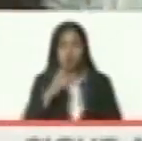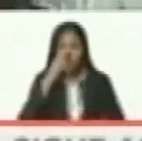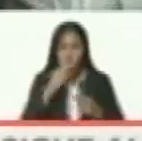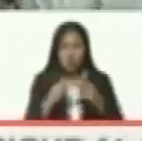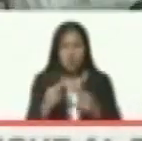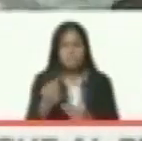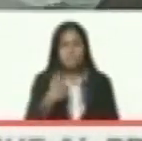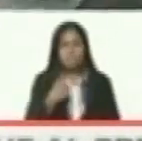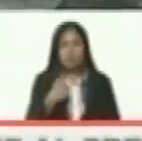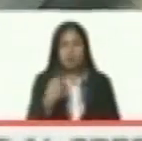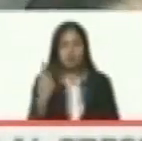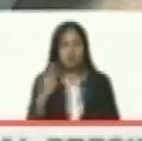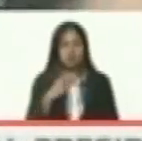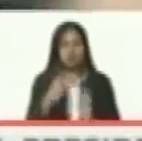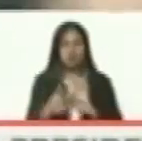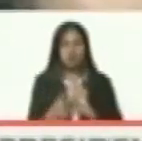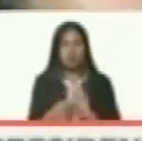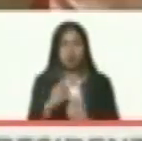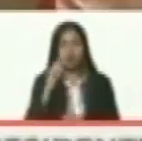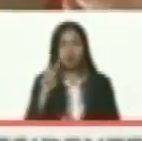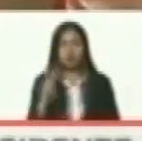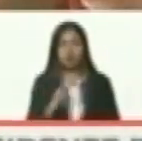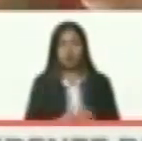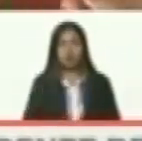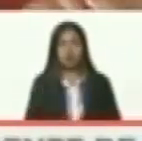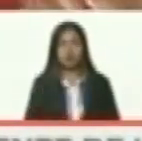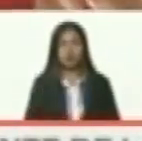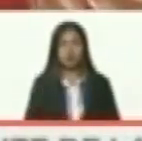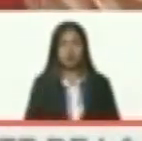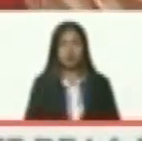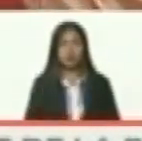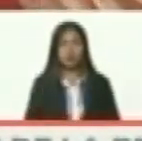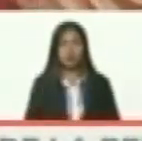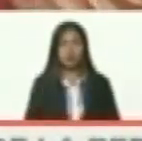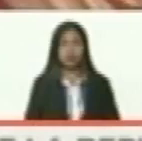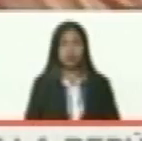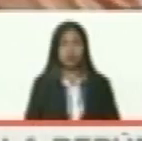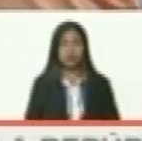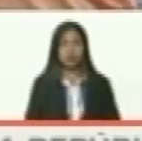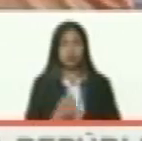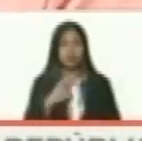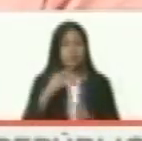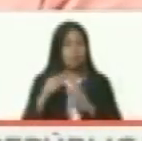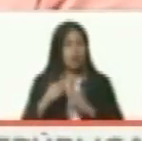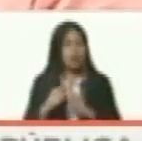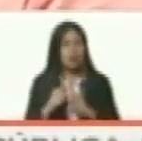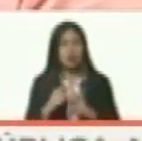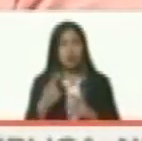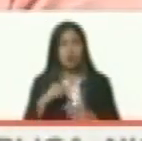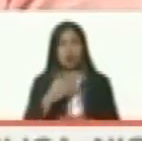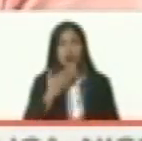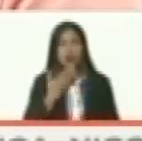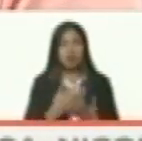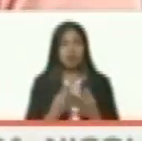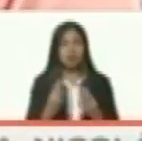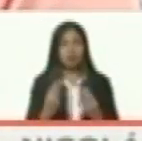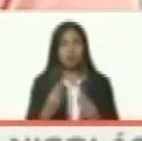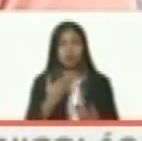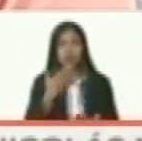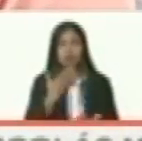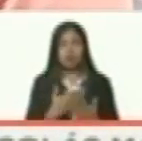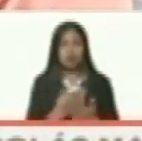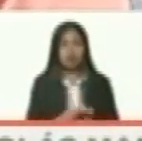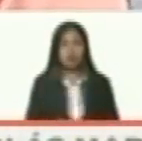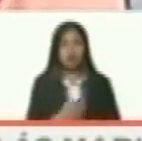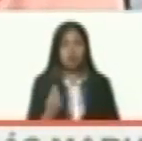mí estar delante de usted. Y mis palabras son gracias, mil gracias. Gracias.